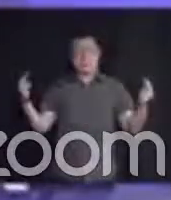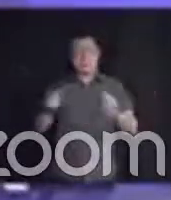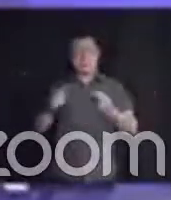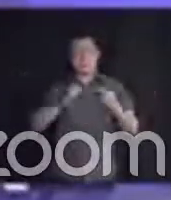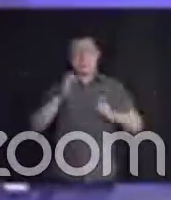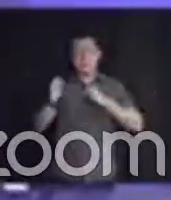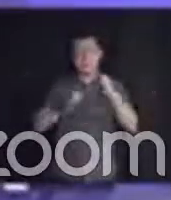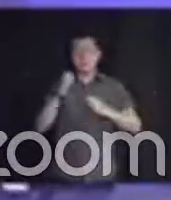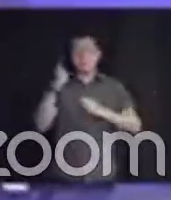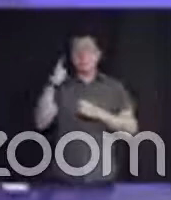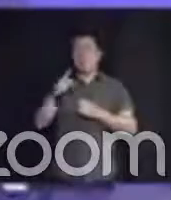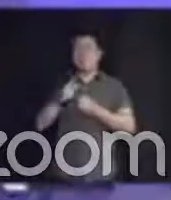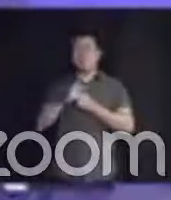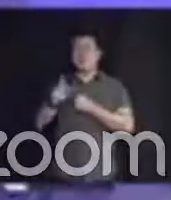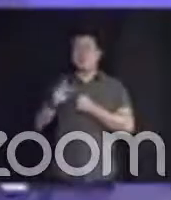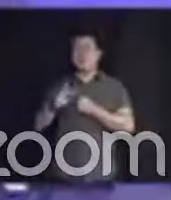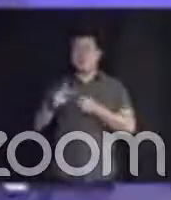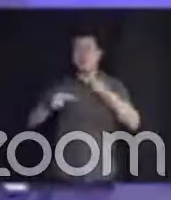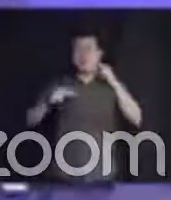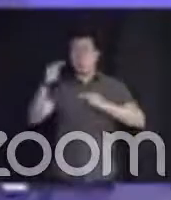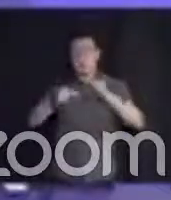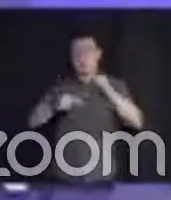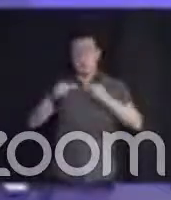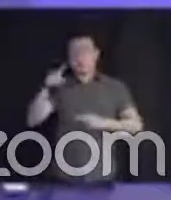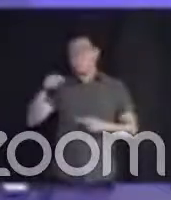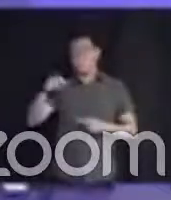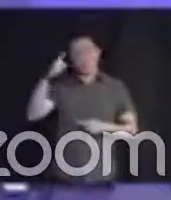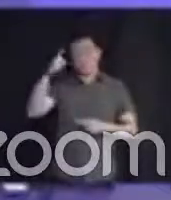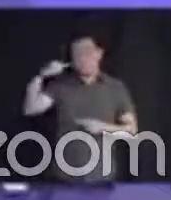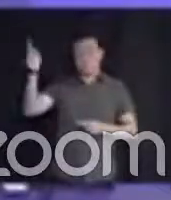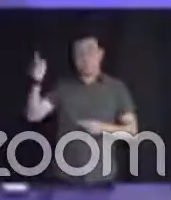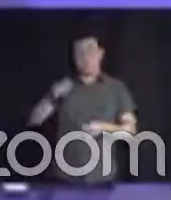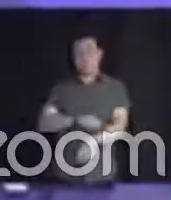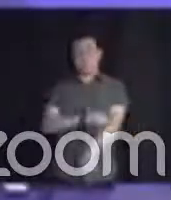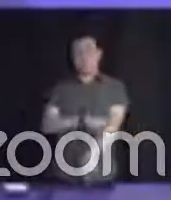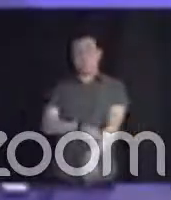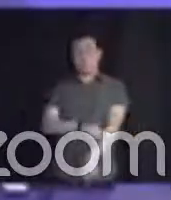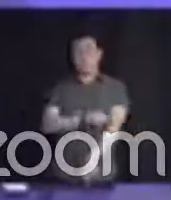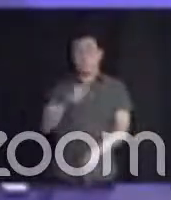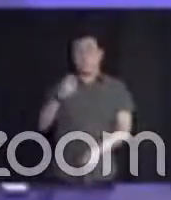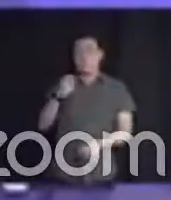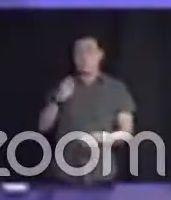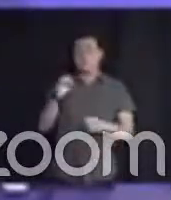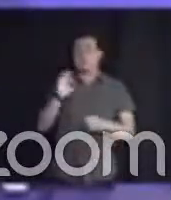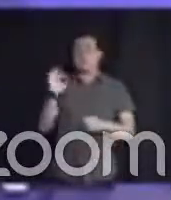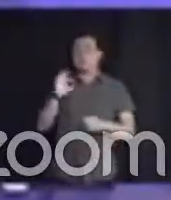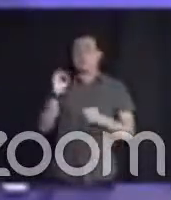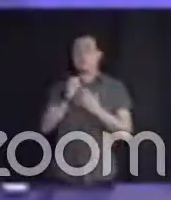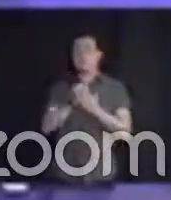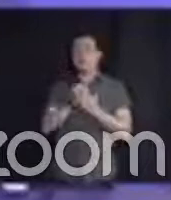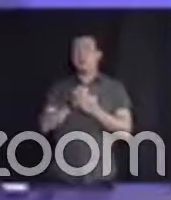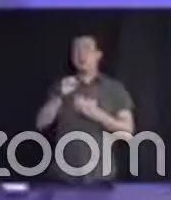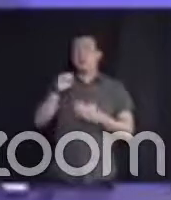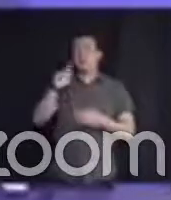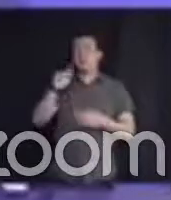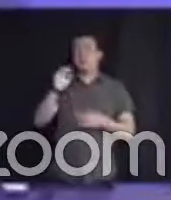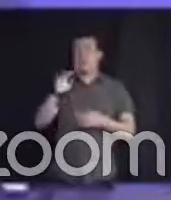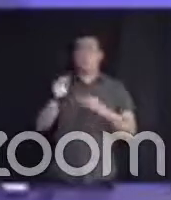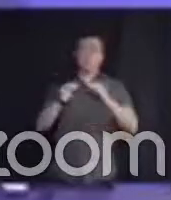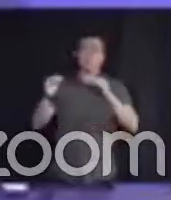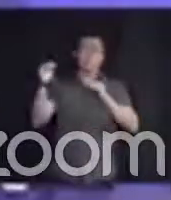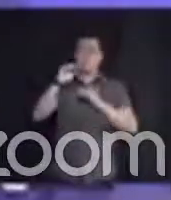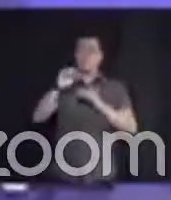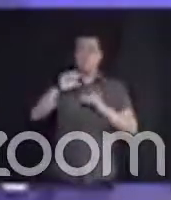que se tiene que emocionar para los próximos niveles que no son fáciles. y para poder llegar, por supuesto, al oro